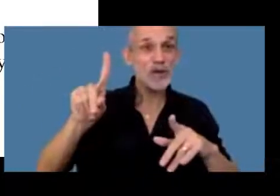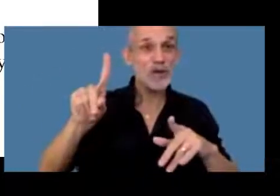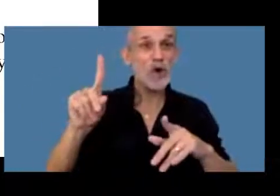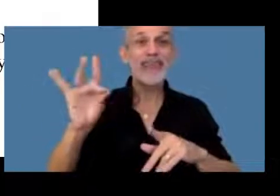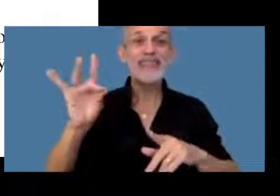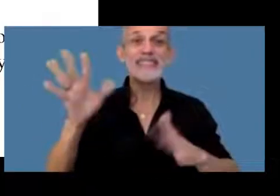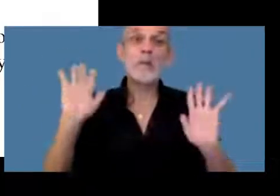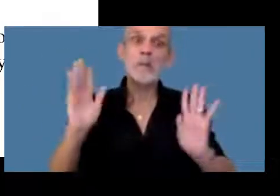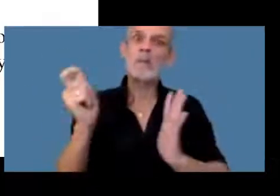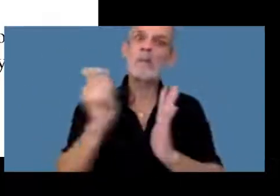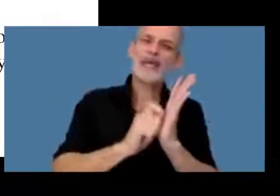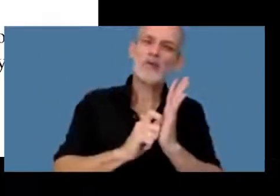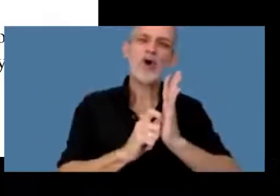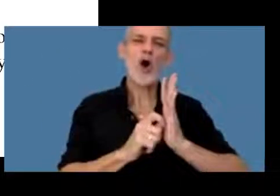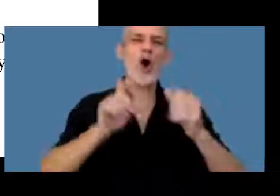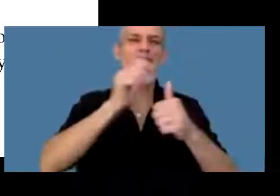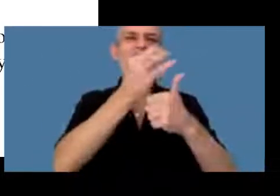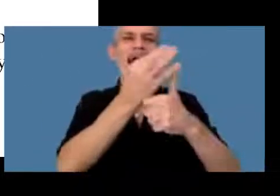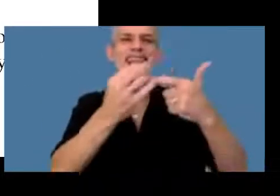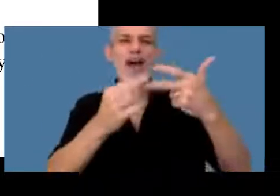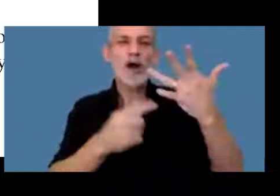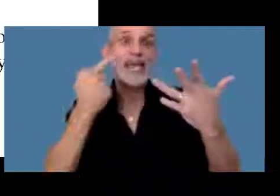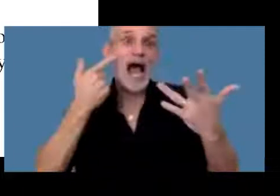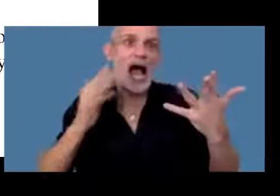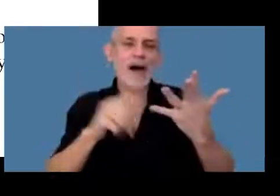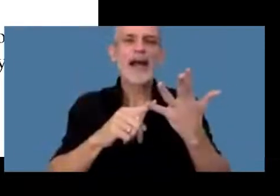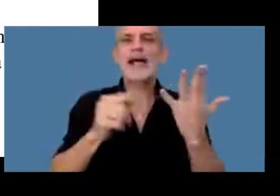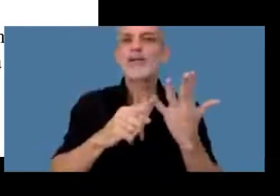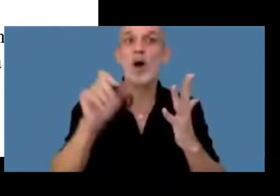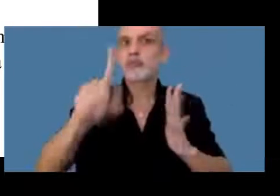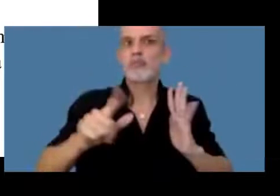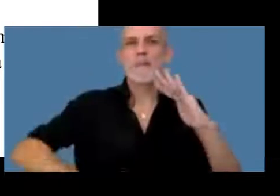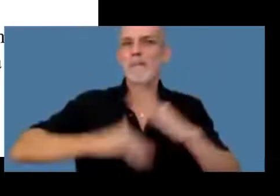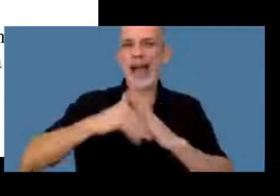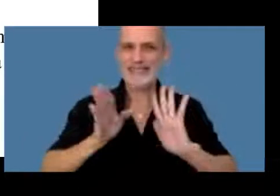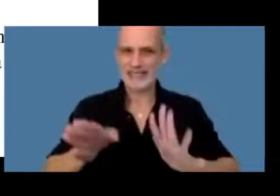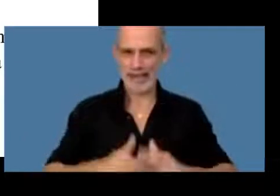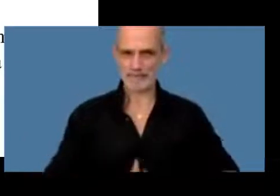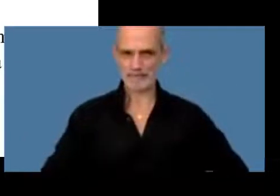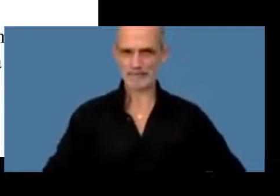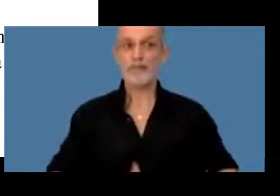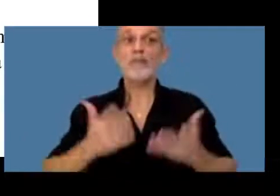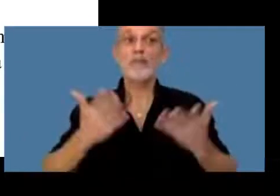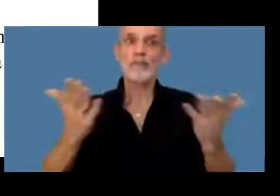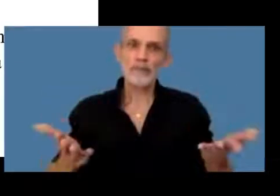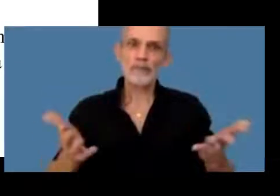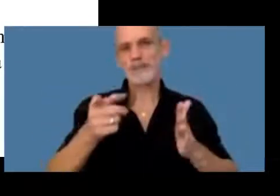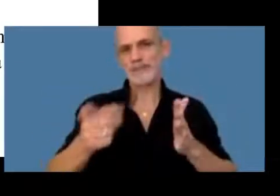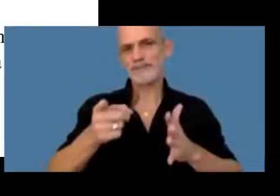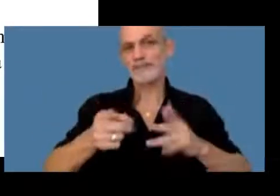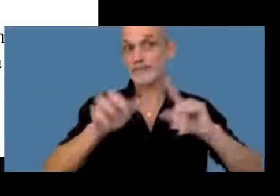hubiera recategorizado mínimamente en la categoría máxima. Por supuesto que